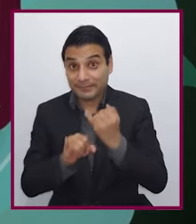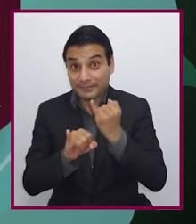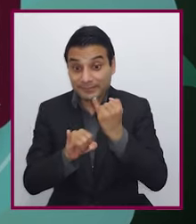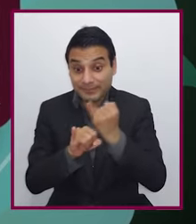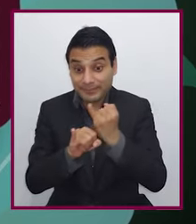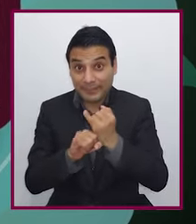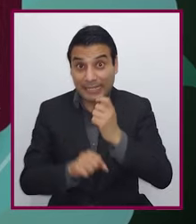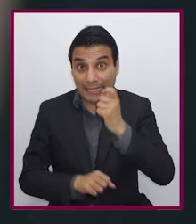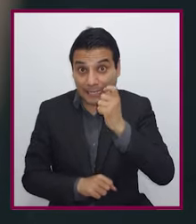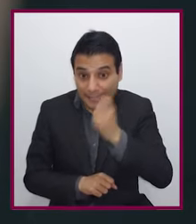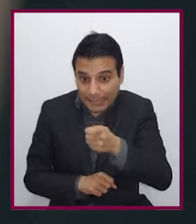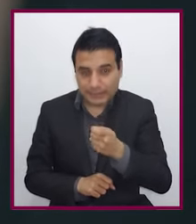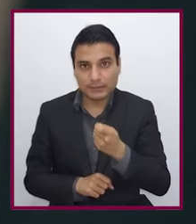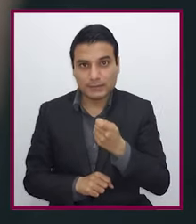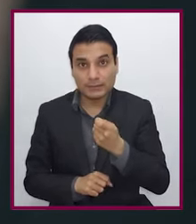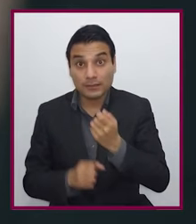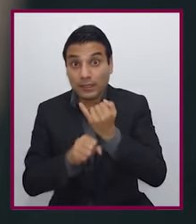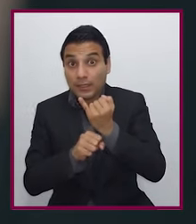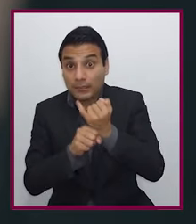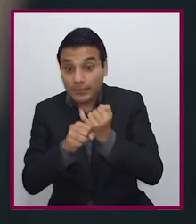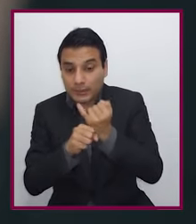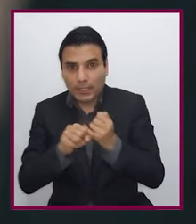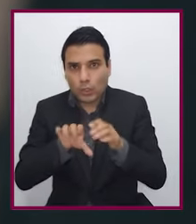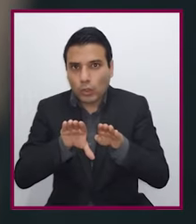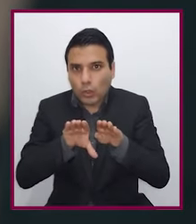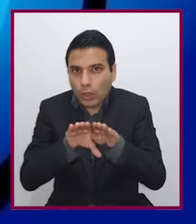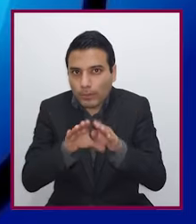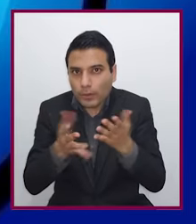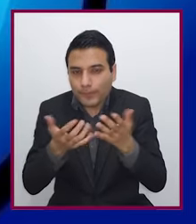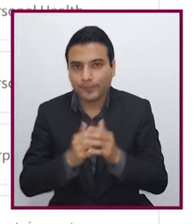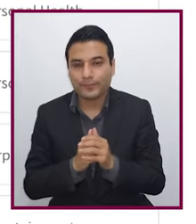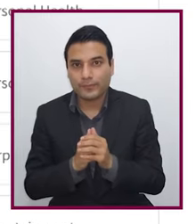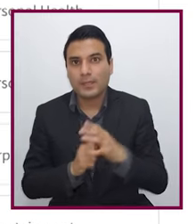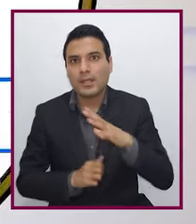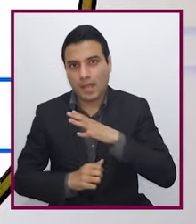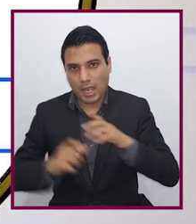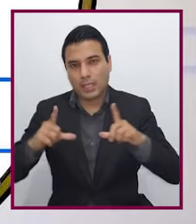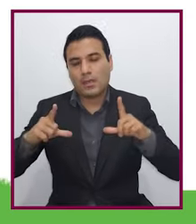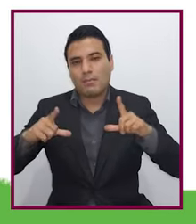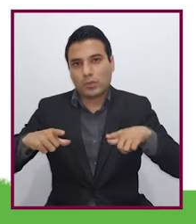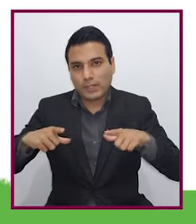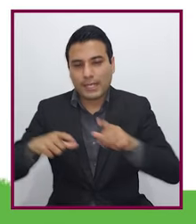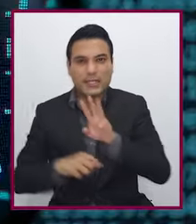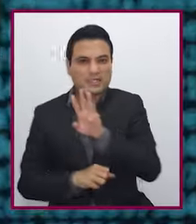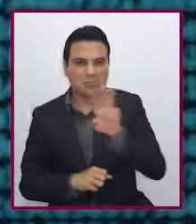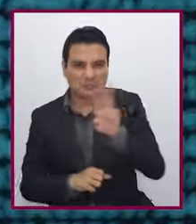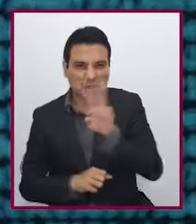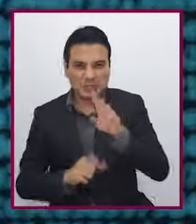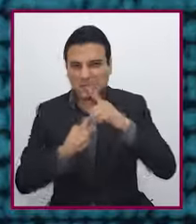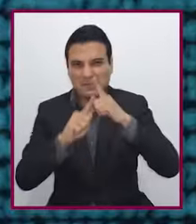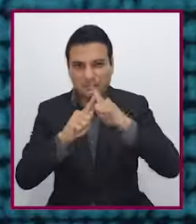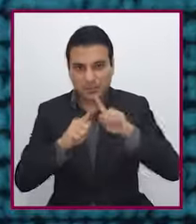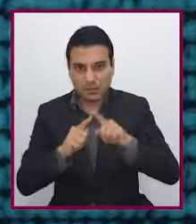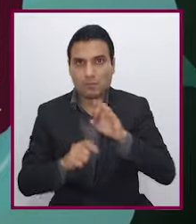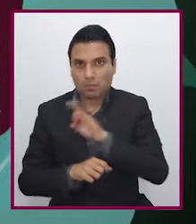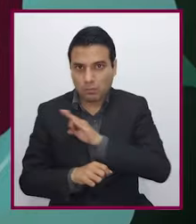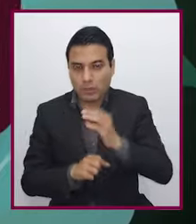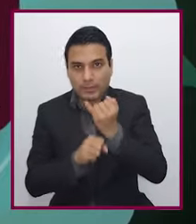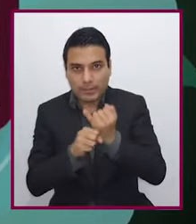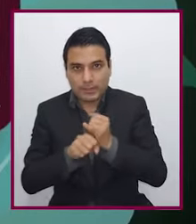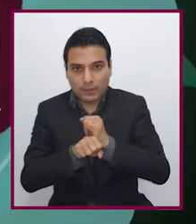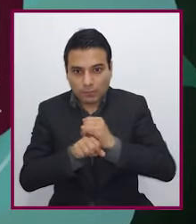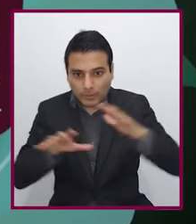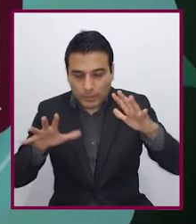Entender qué es Internet, saber cómo buscar información, entender que existen sitios web o portales que nos dan acceso